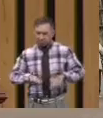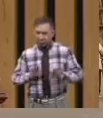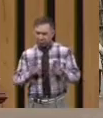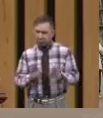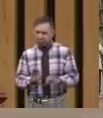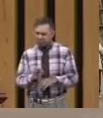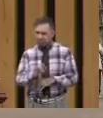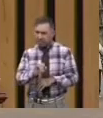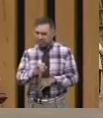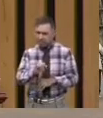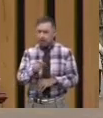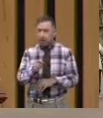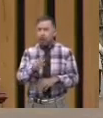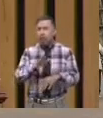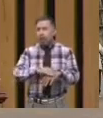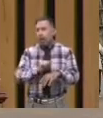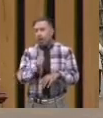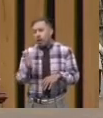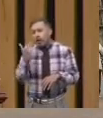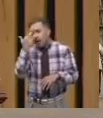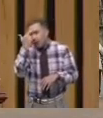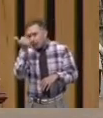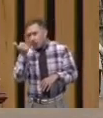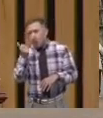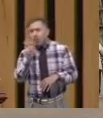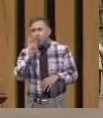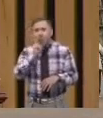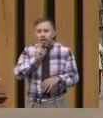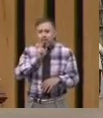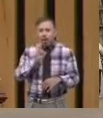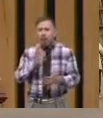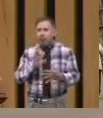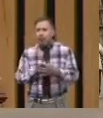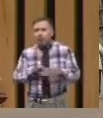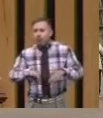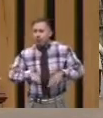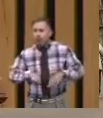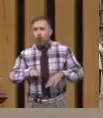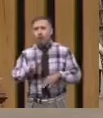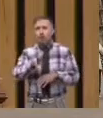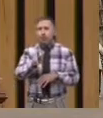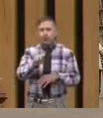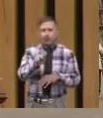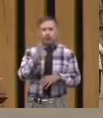ninguna justificación, ninguna pertinencia, ningún sustento a la interrupción